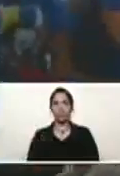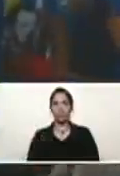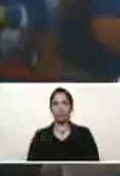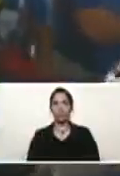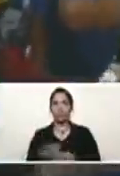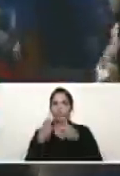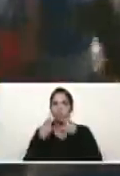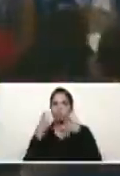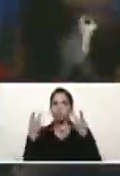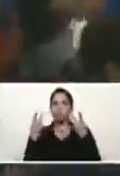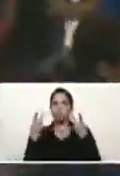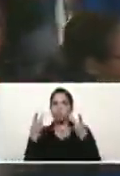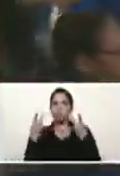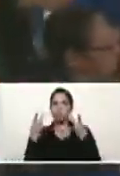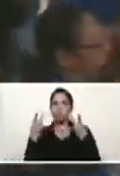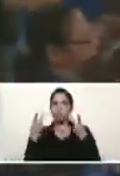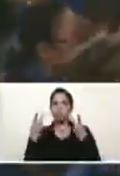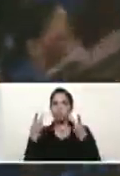anunciar